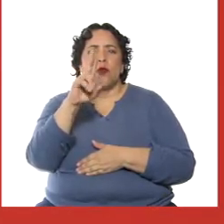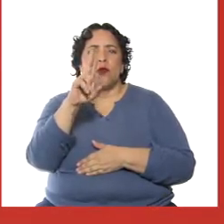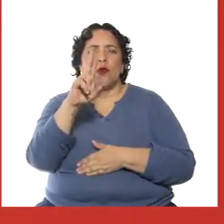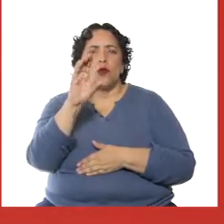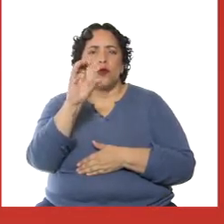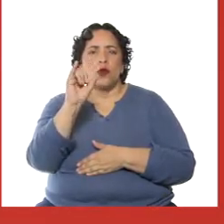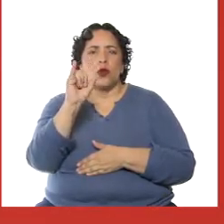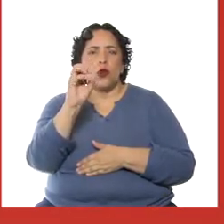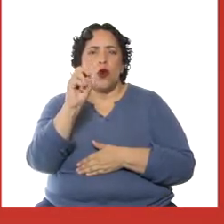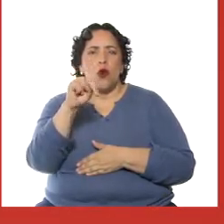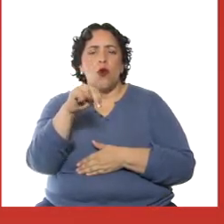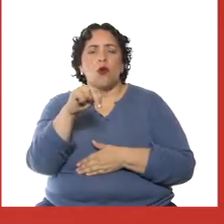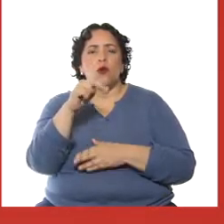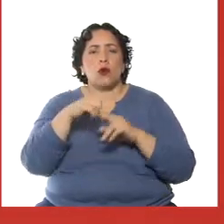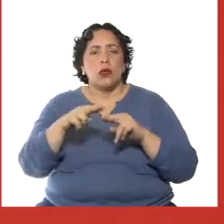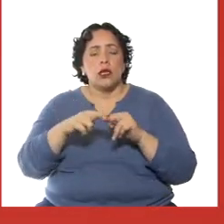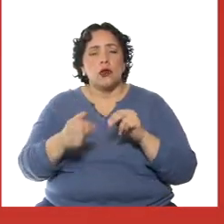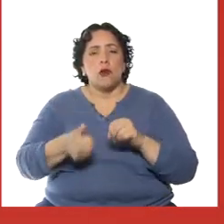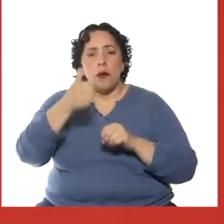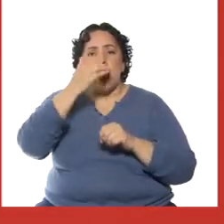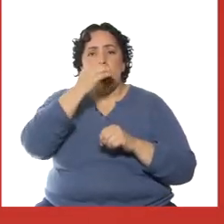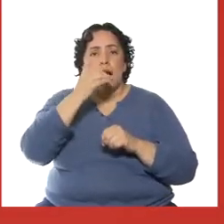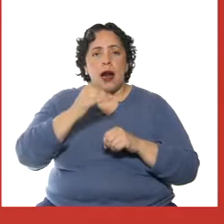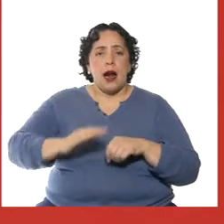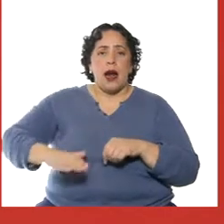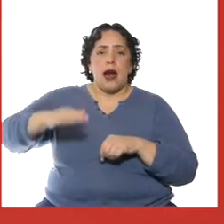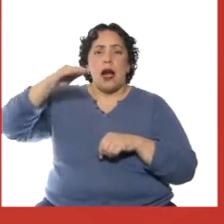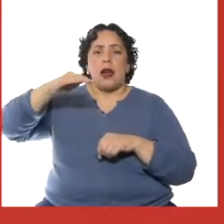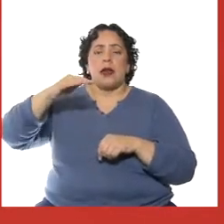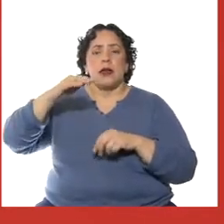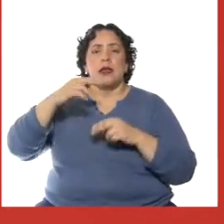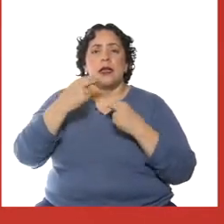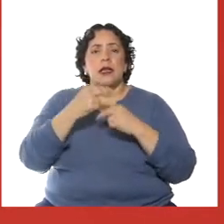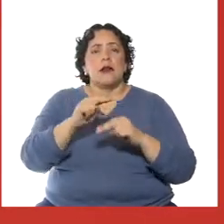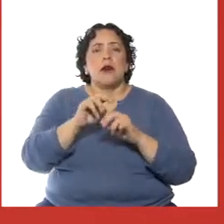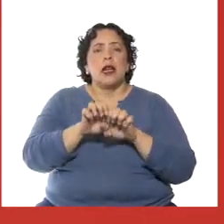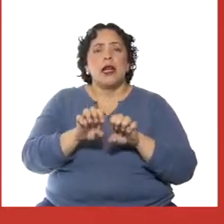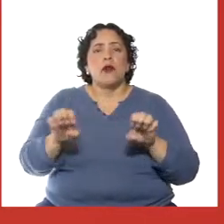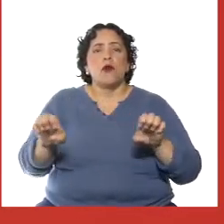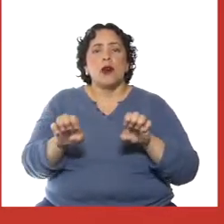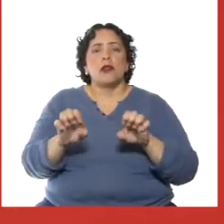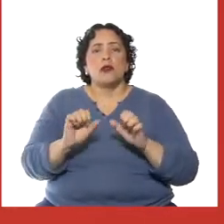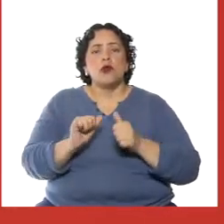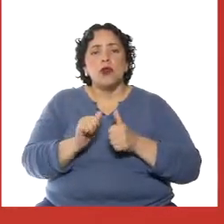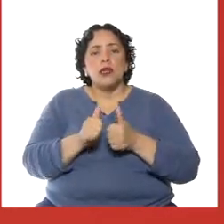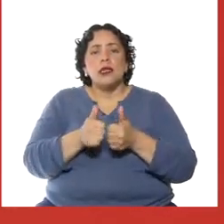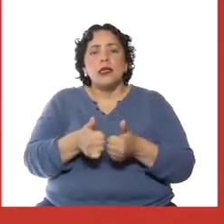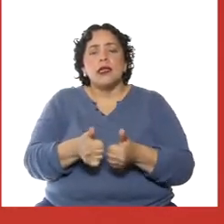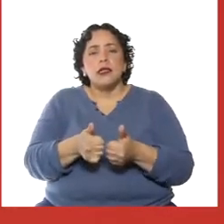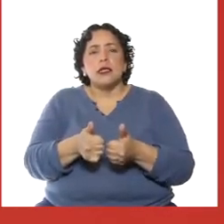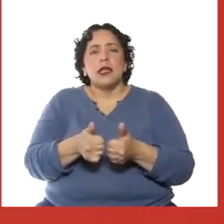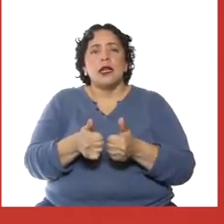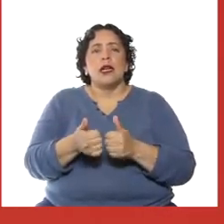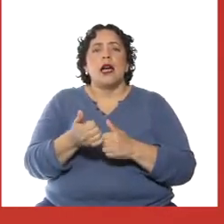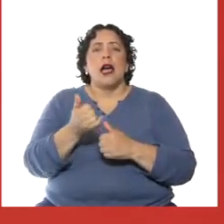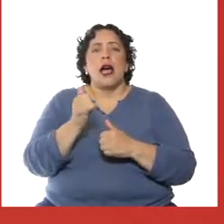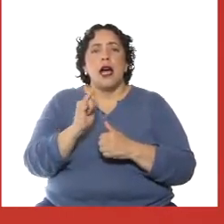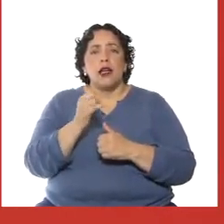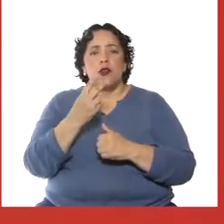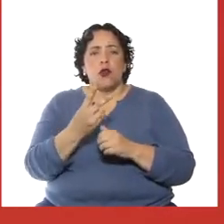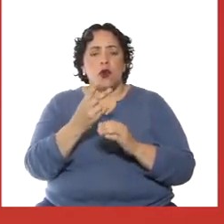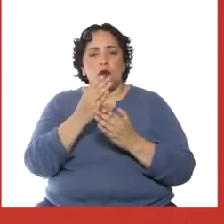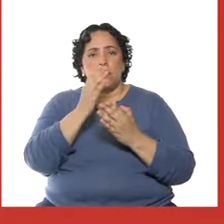ya están más grandes. Dentro de nuestro nivel de educación inicial hay 2 etapas, maternal